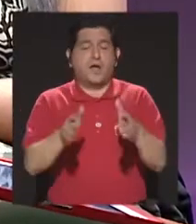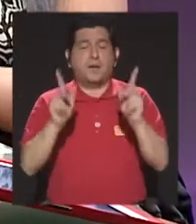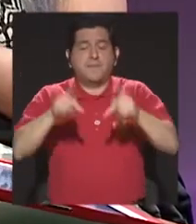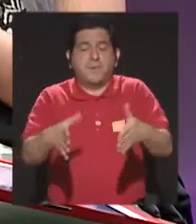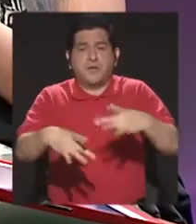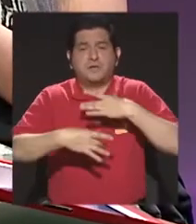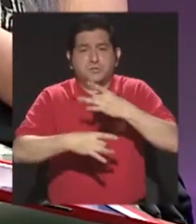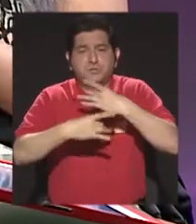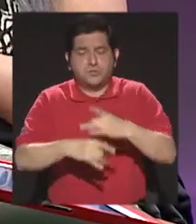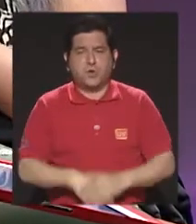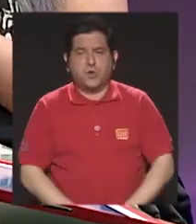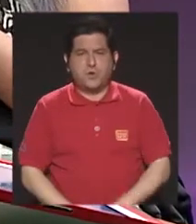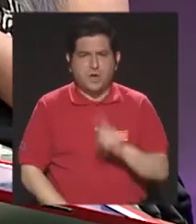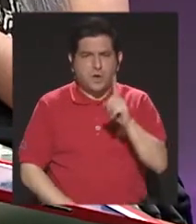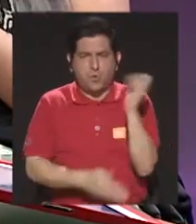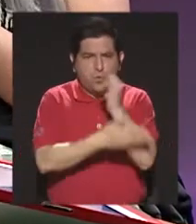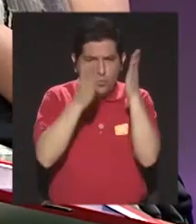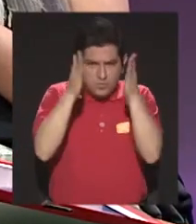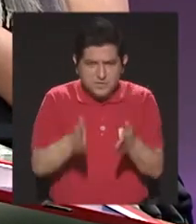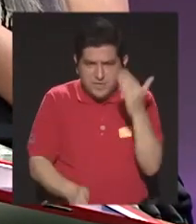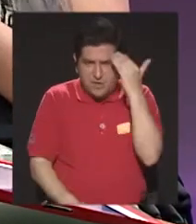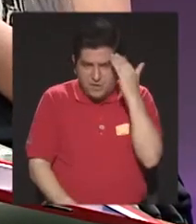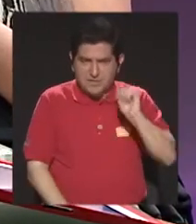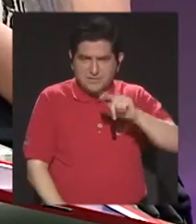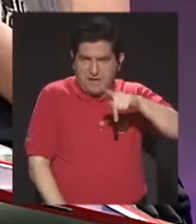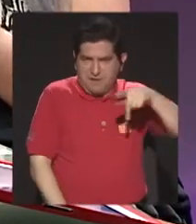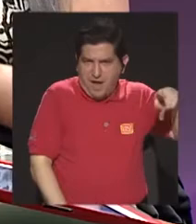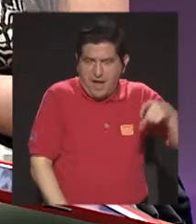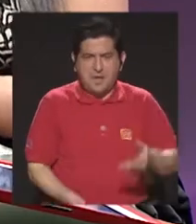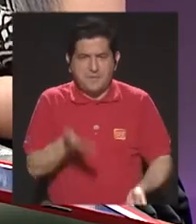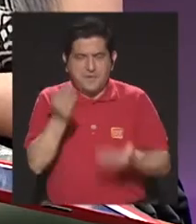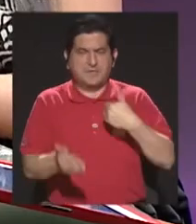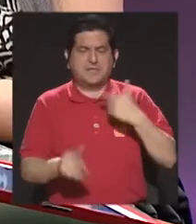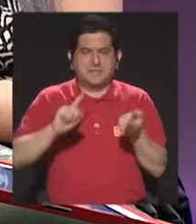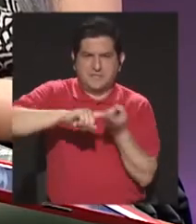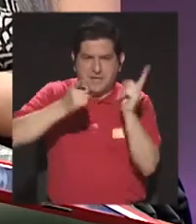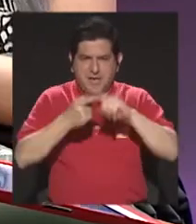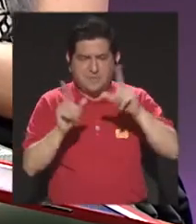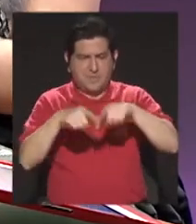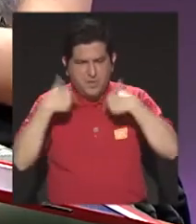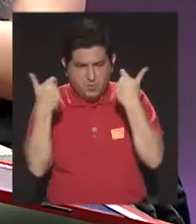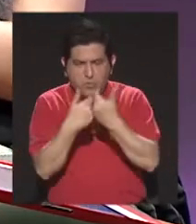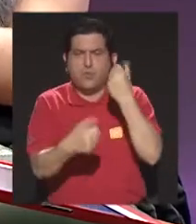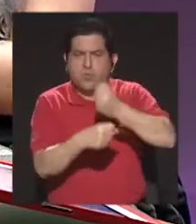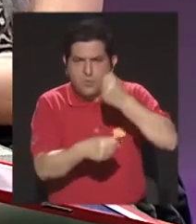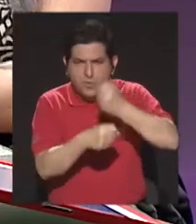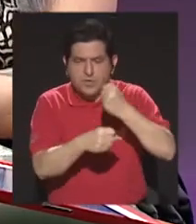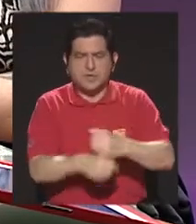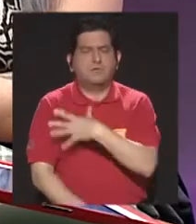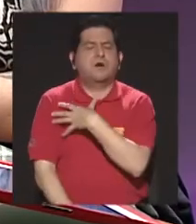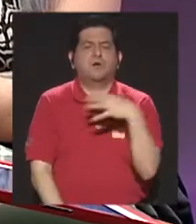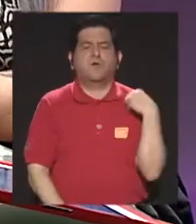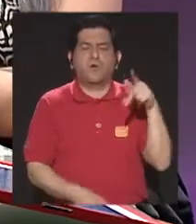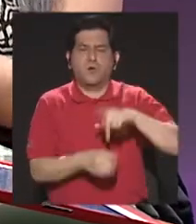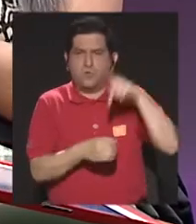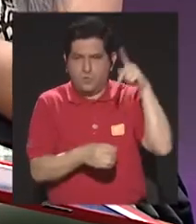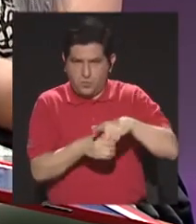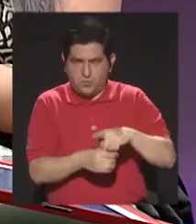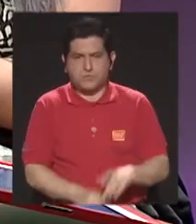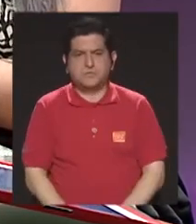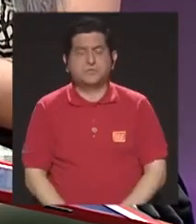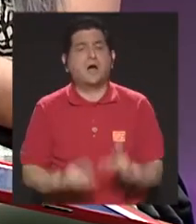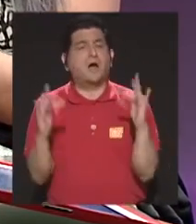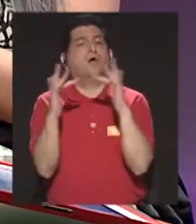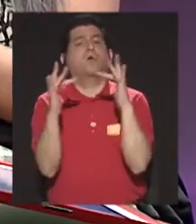interesada, diseñador, que si sabe de aplicaciones, que si tiene un amigo que tiene un colectivo que trabaja esto y le encantaría participar, que